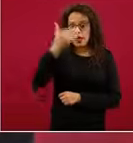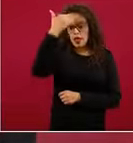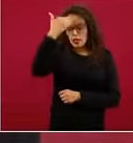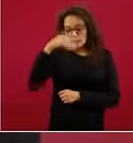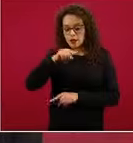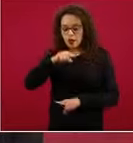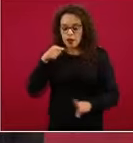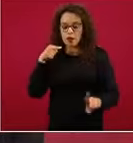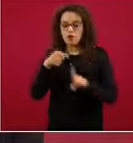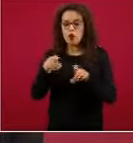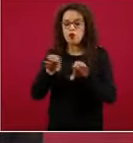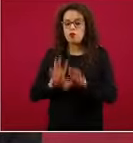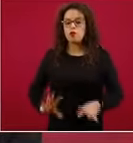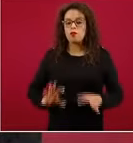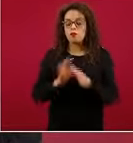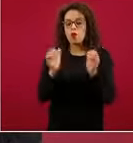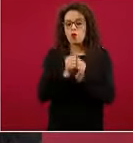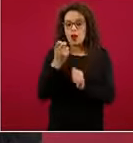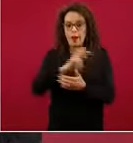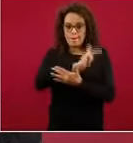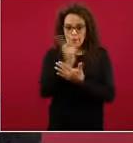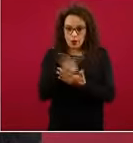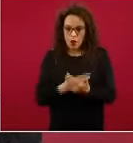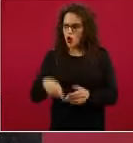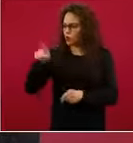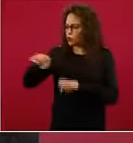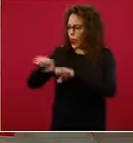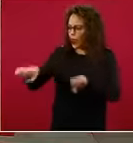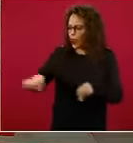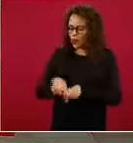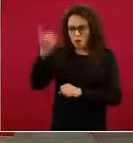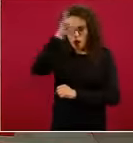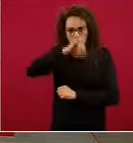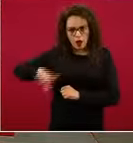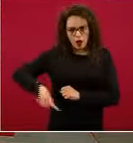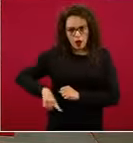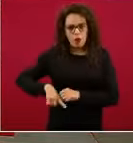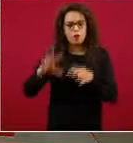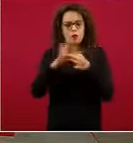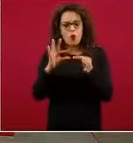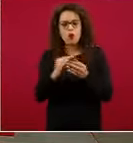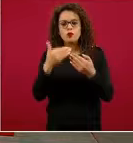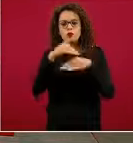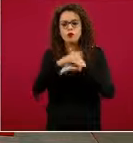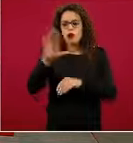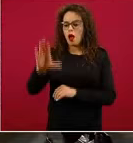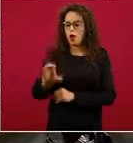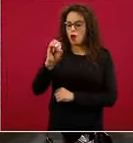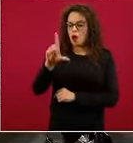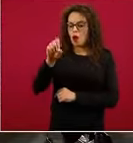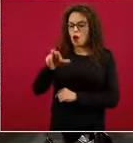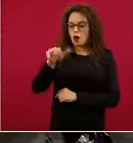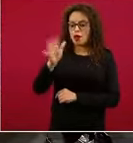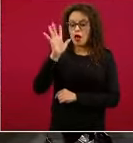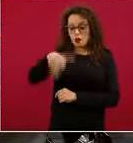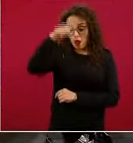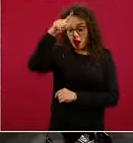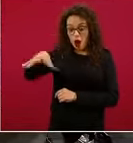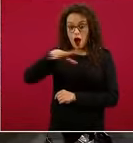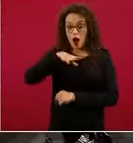programa. La propia jefa de gobierno y su equipo han hablado de las colonias en las que se ha focalizado la identificación del